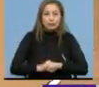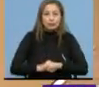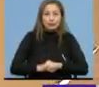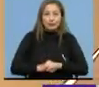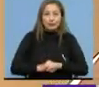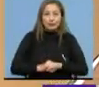y